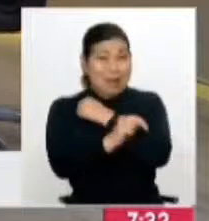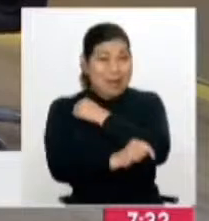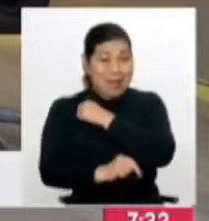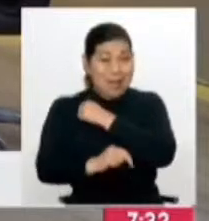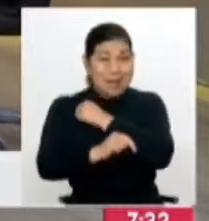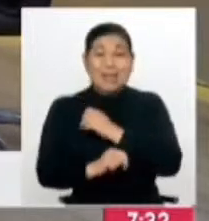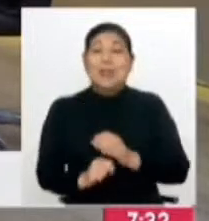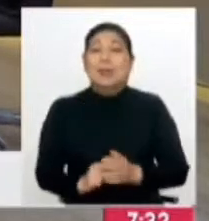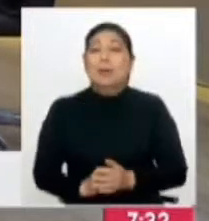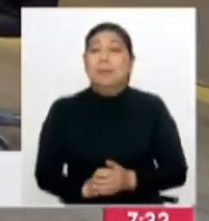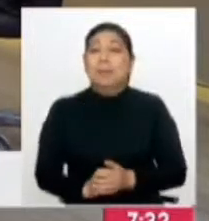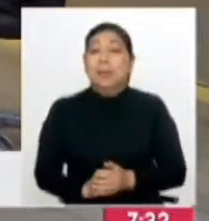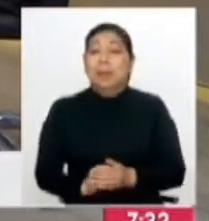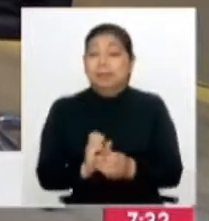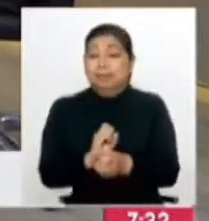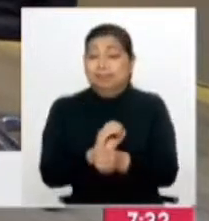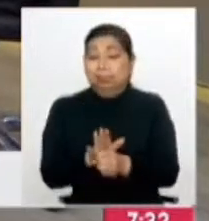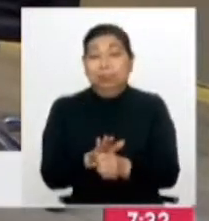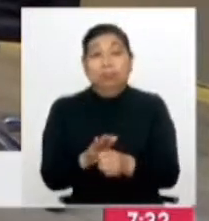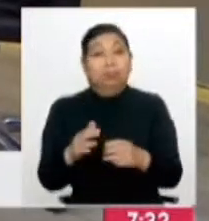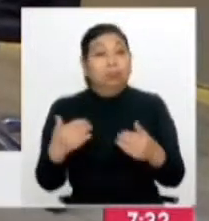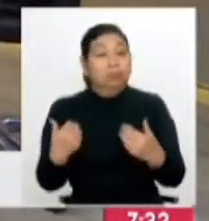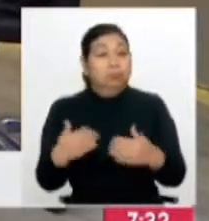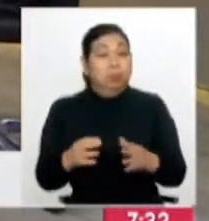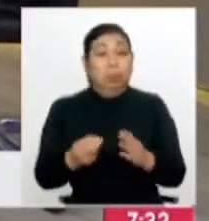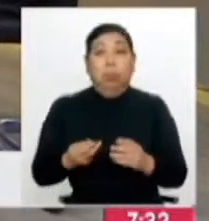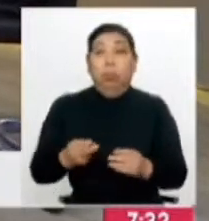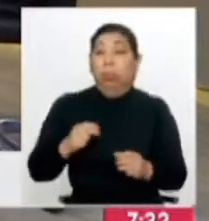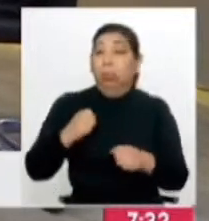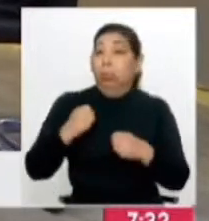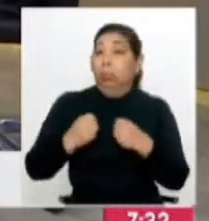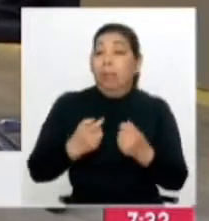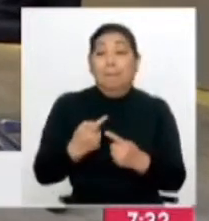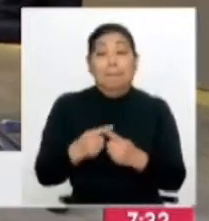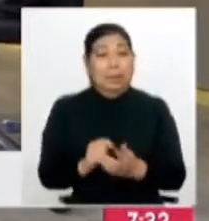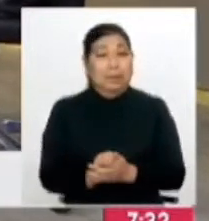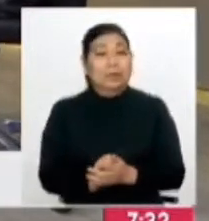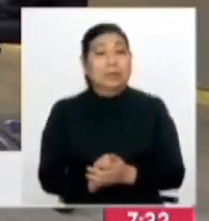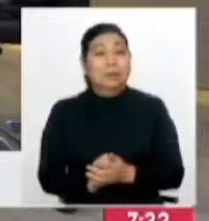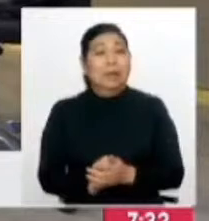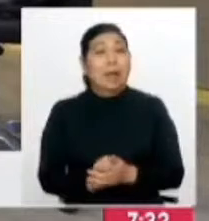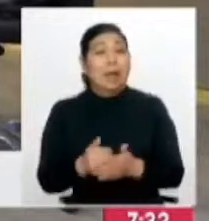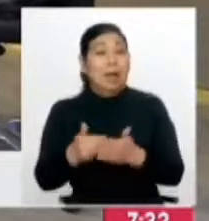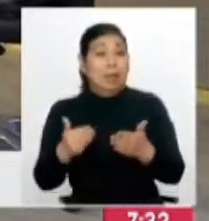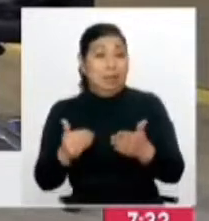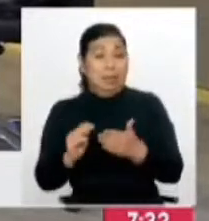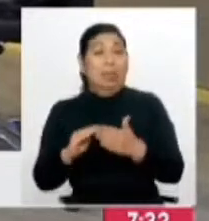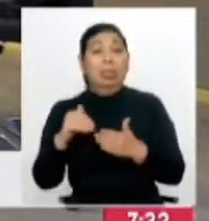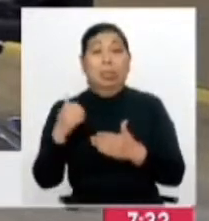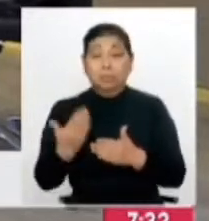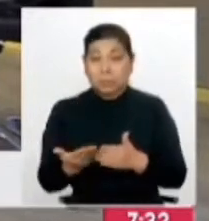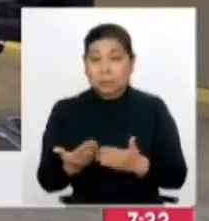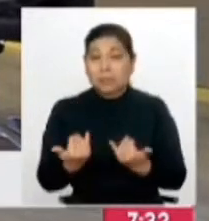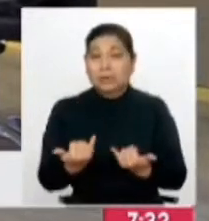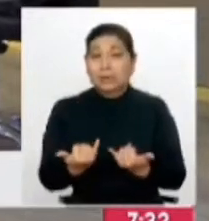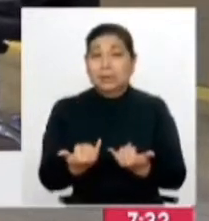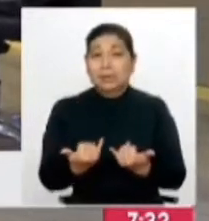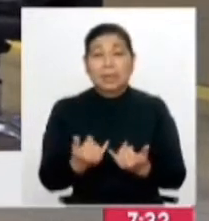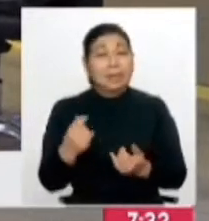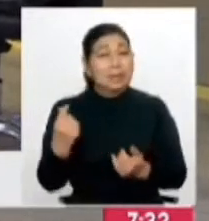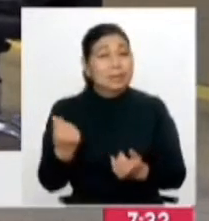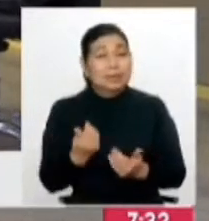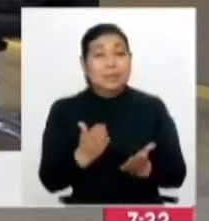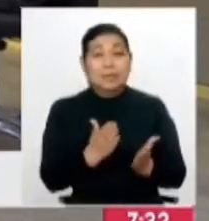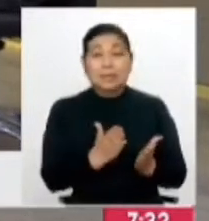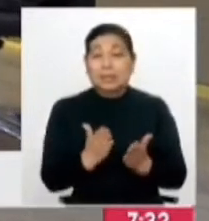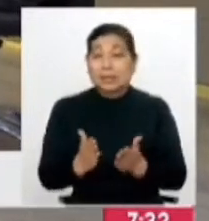crecimiento, la pandemia ha gatillado, digamos, una revolución en el Banco de la Nación. Hay un antes y un después, definitivamente, porque además tenía que